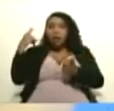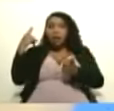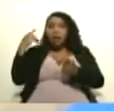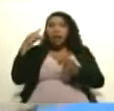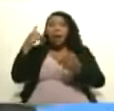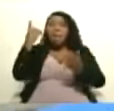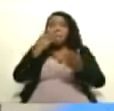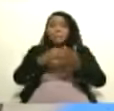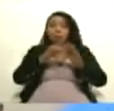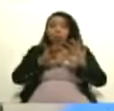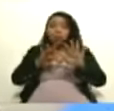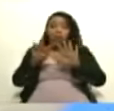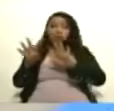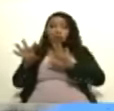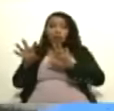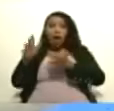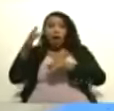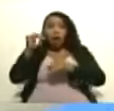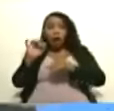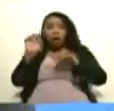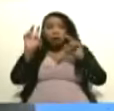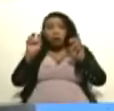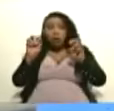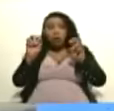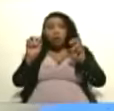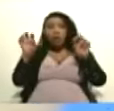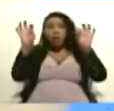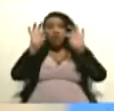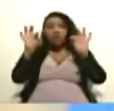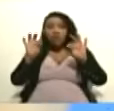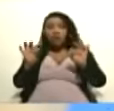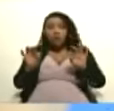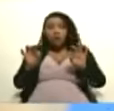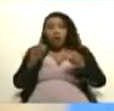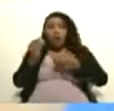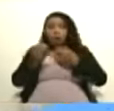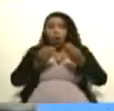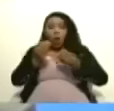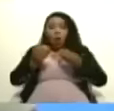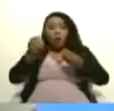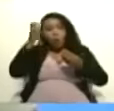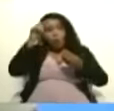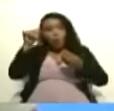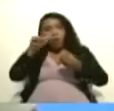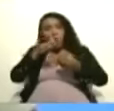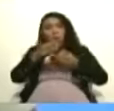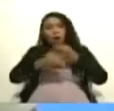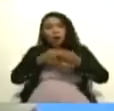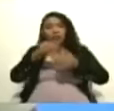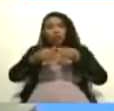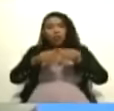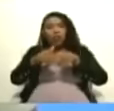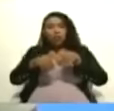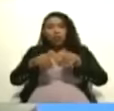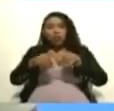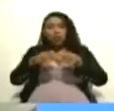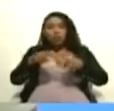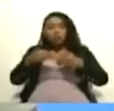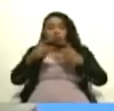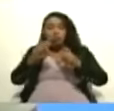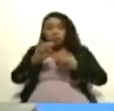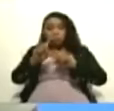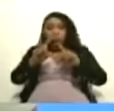1999 aparecen novedosas formas de consulta al pueblo que incluyen los referendos